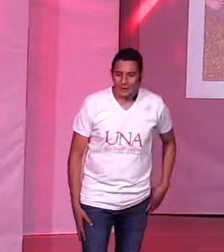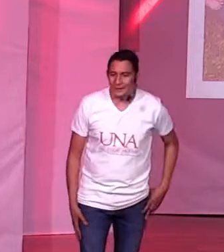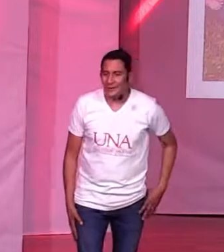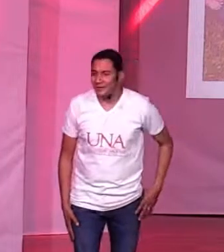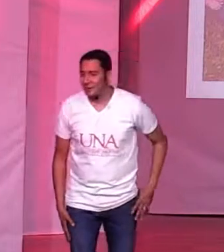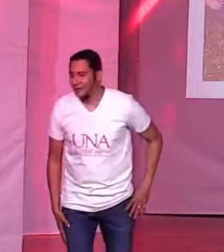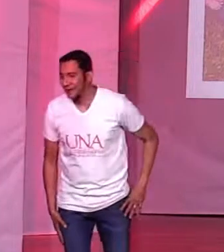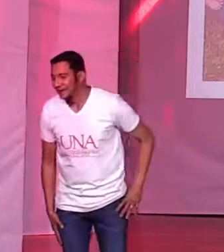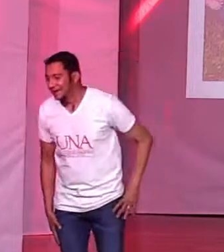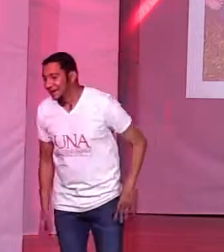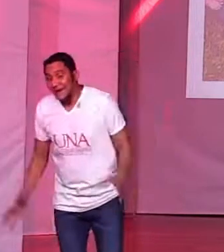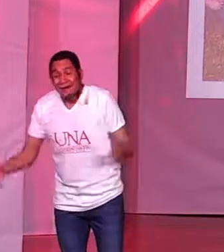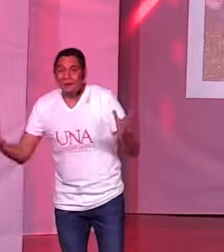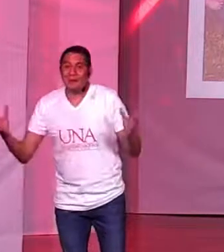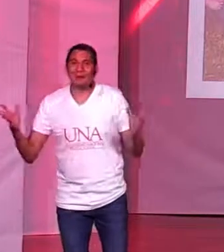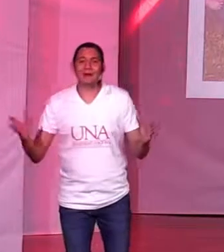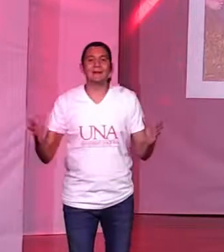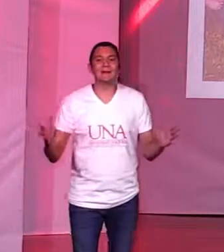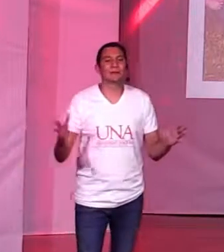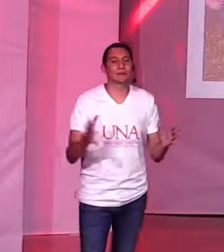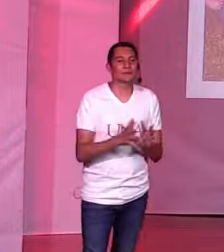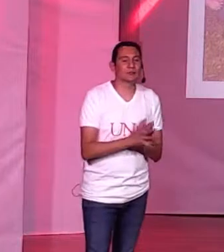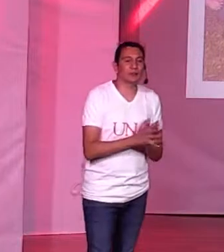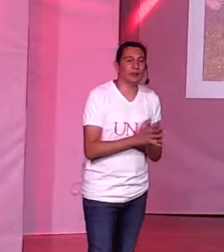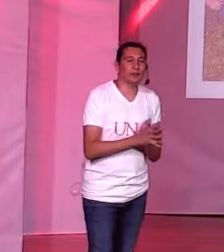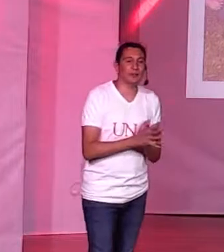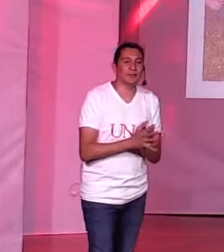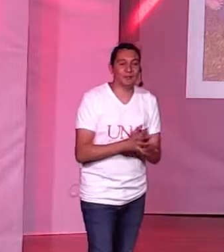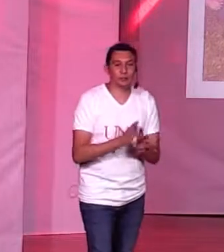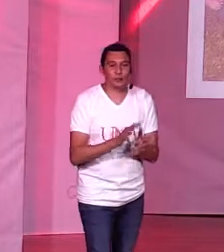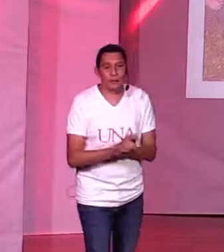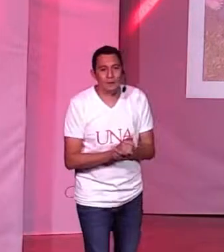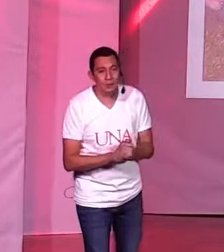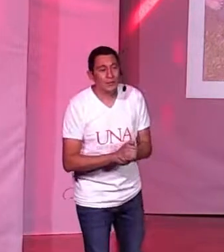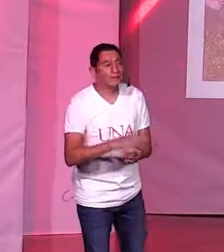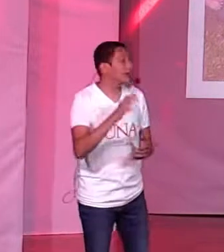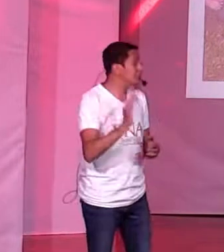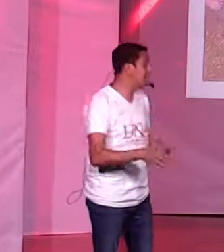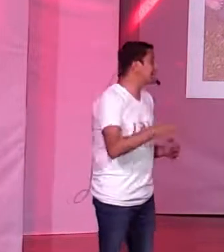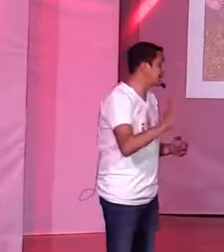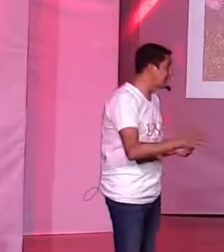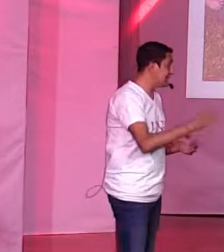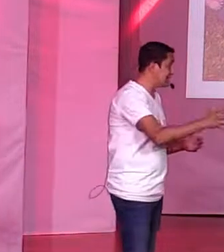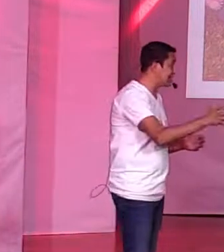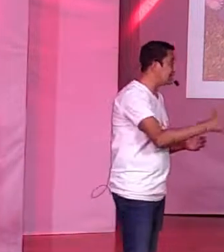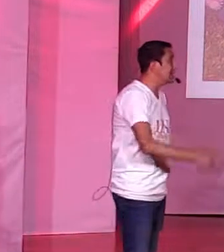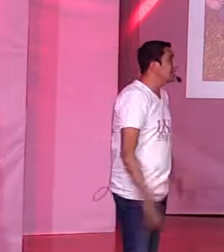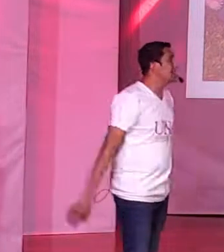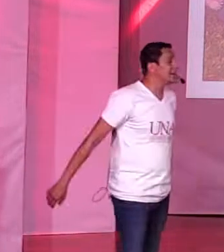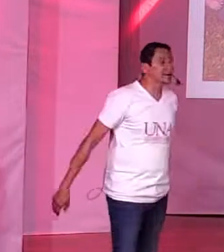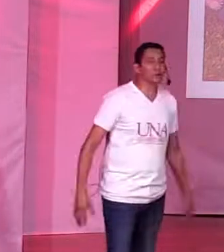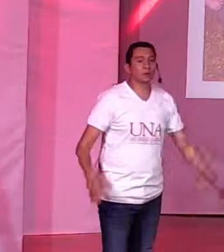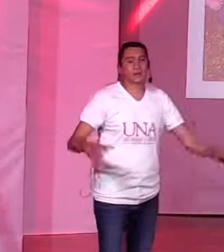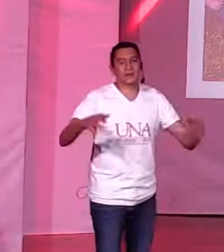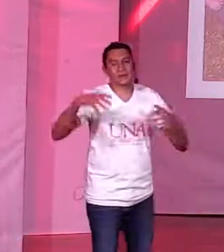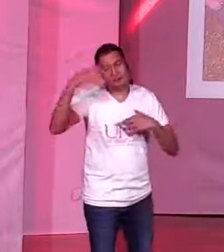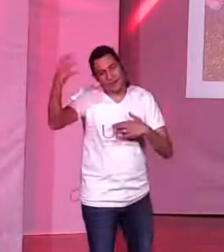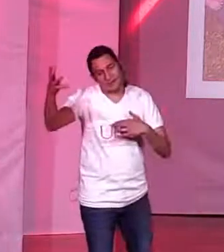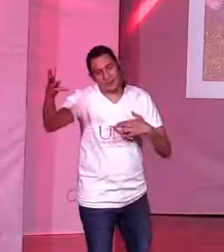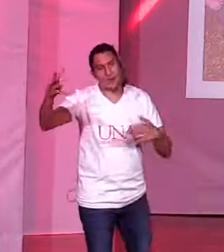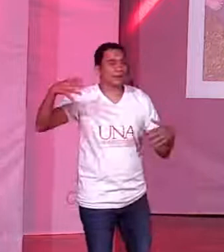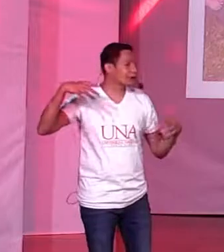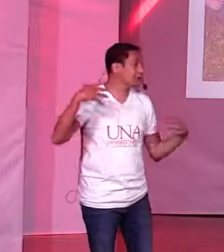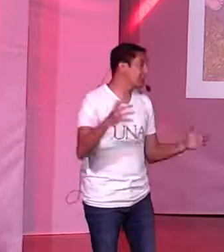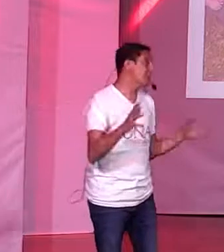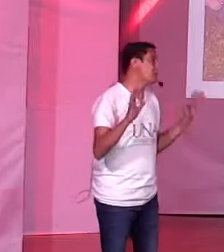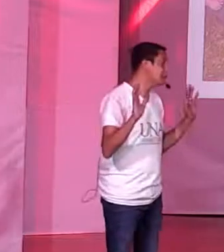Muy bien, excelente, muy bien. Nada más recordarles eso, entonces por favor pasen por su premio de 9 a 3 de la tarde y es muy importante que